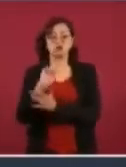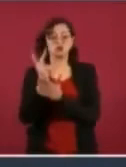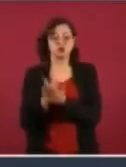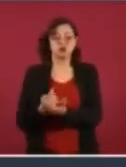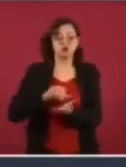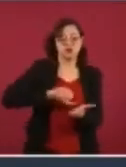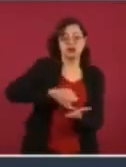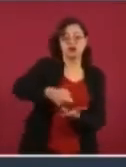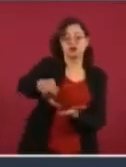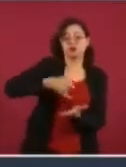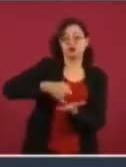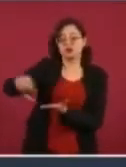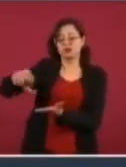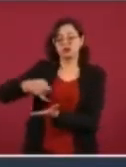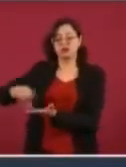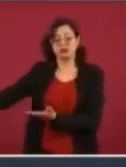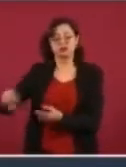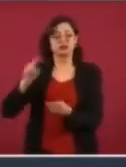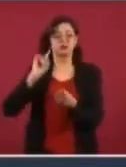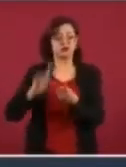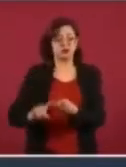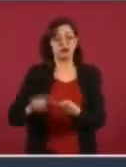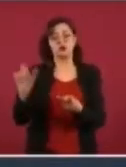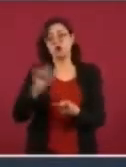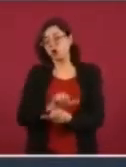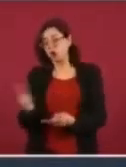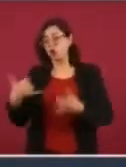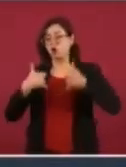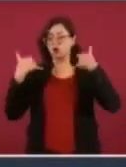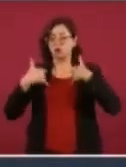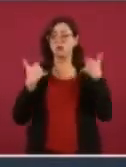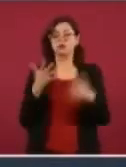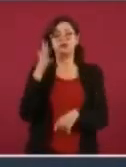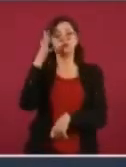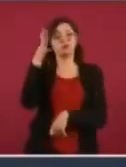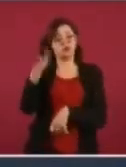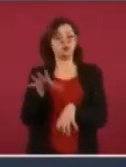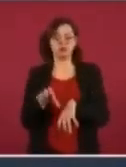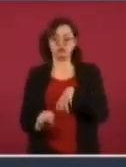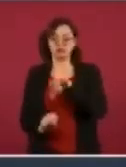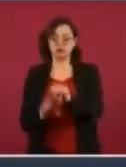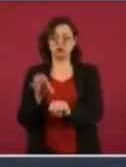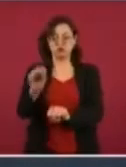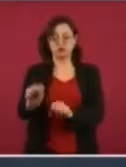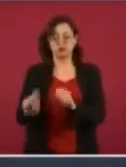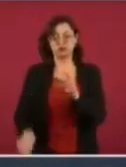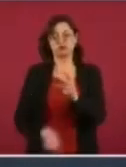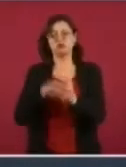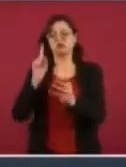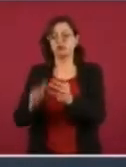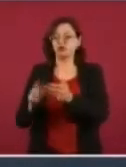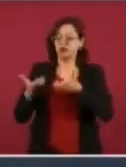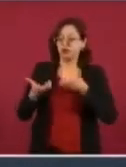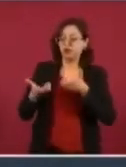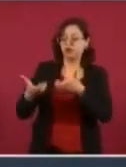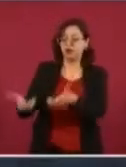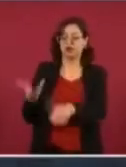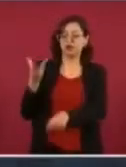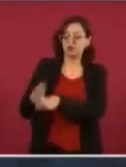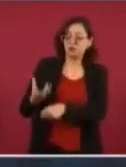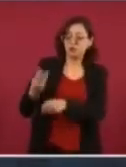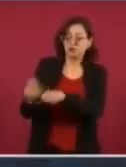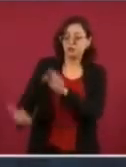Sembrando Vida, Jóvenes Construyendo el Futuro, la construcción de caminos de mano de obra y